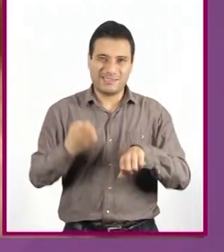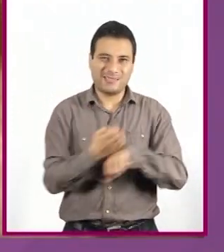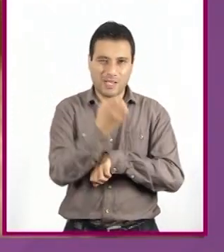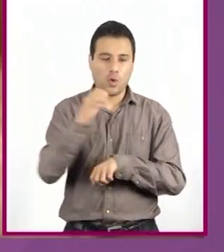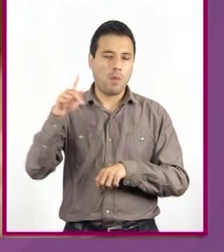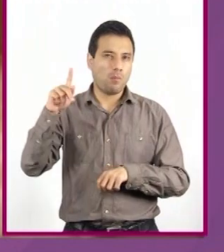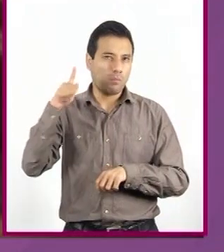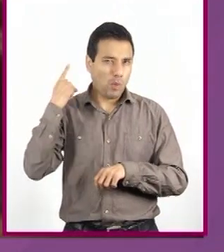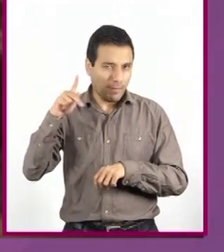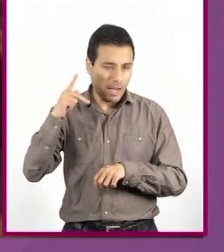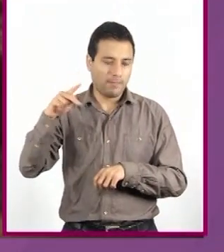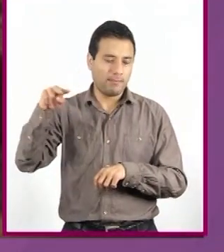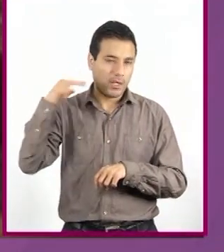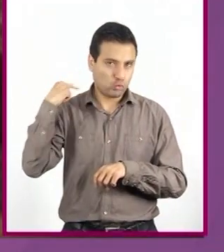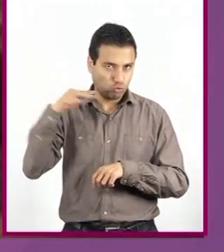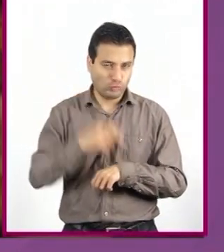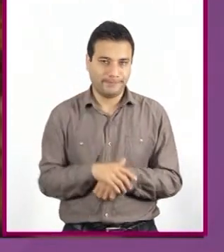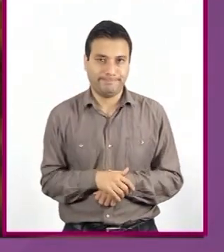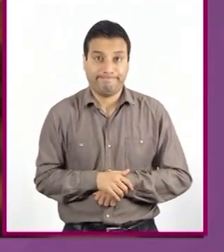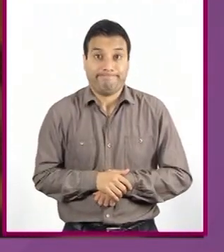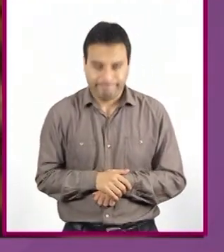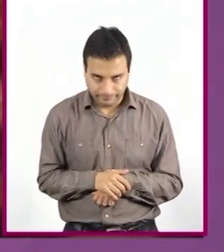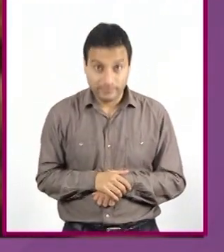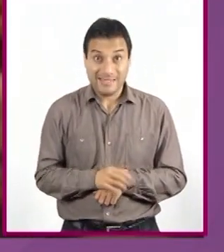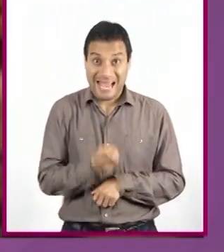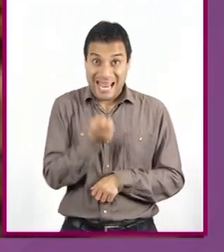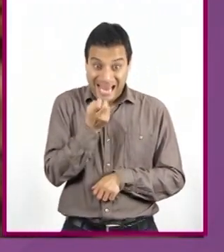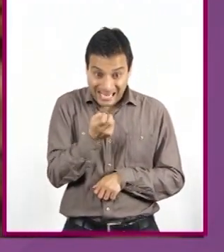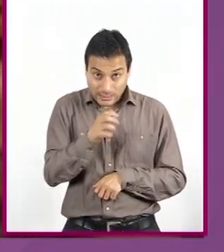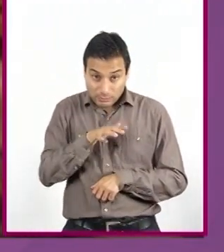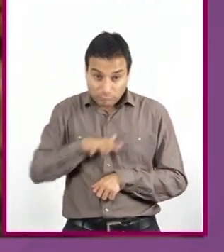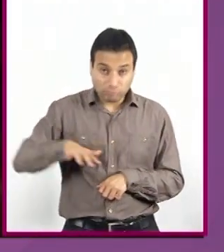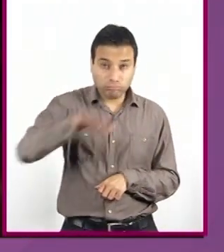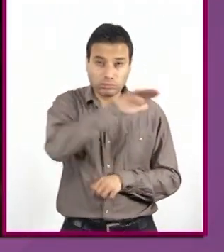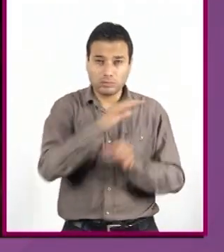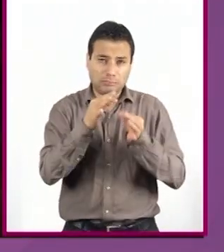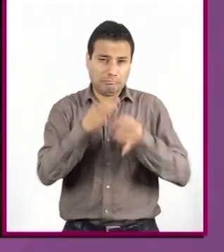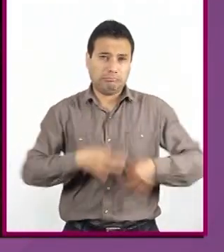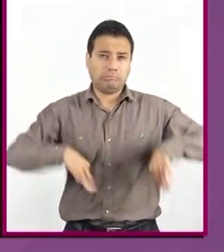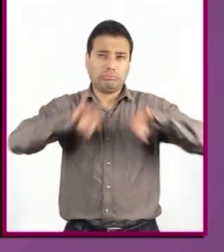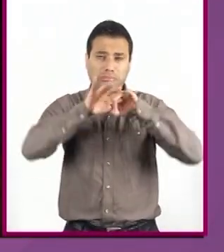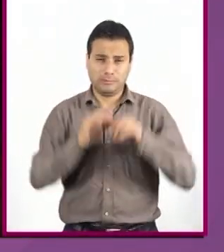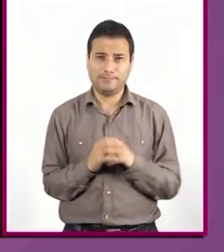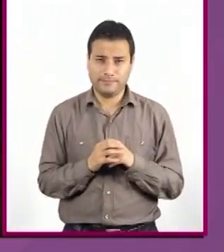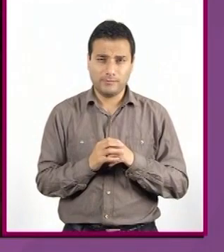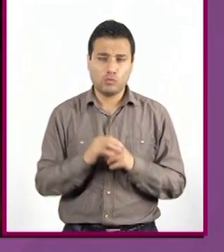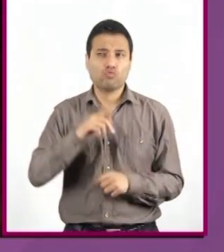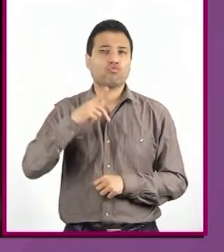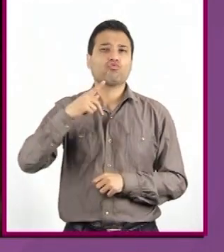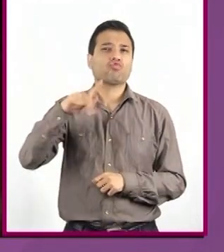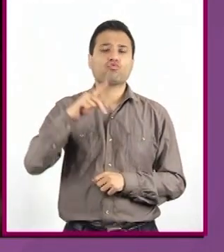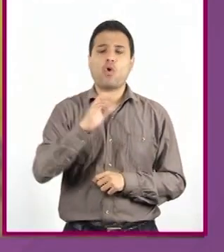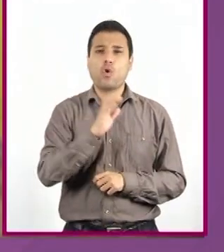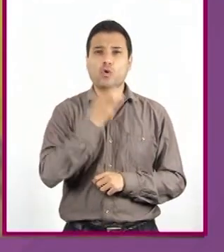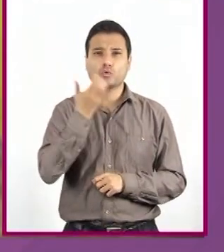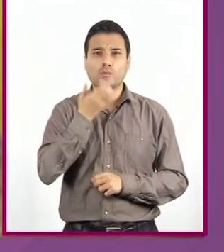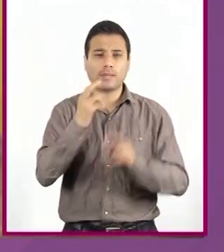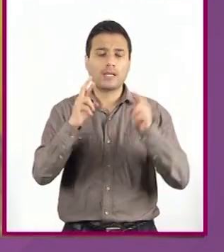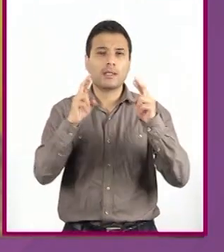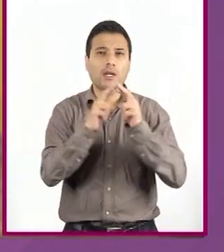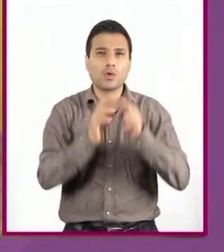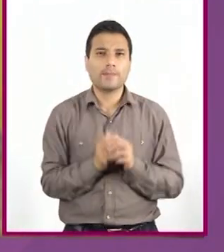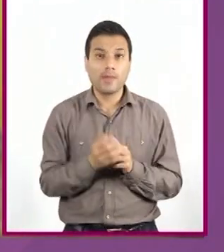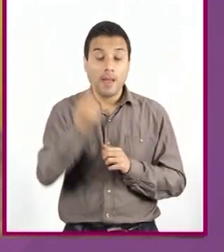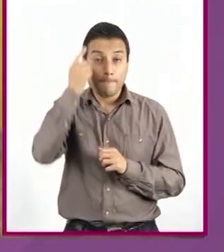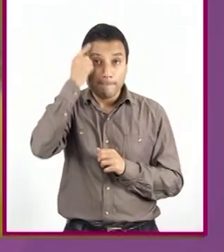Puebla y Veracruz. Es un gran centro simbólico ceremonial que contribuyó a la difusión de